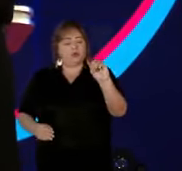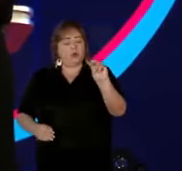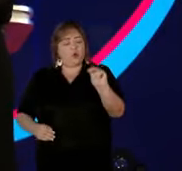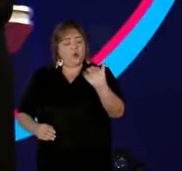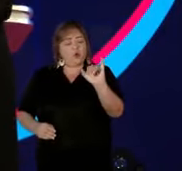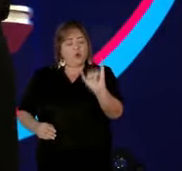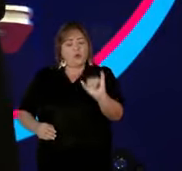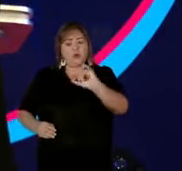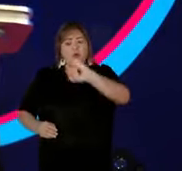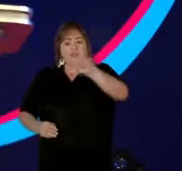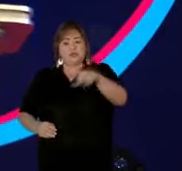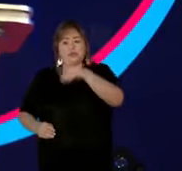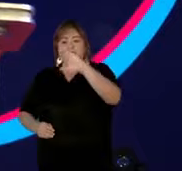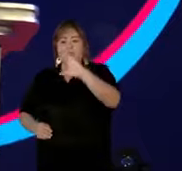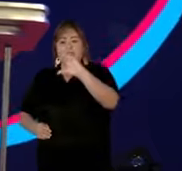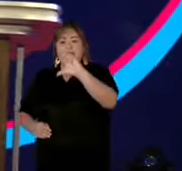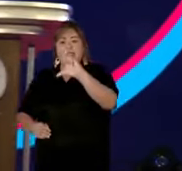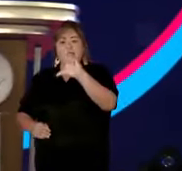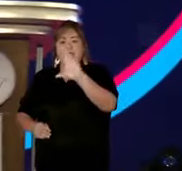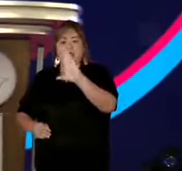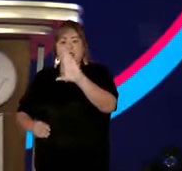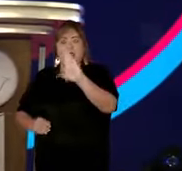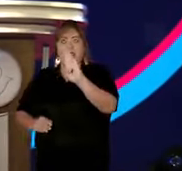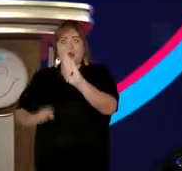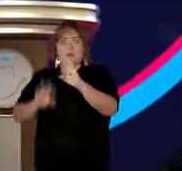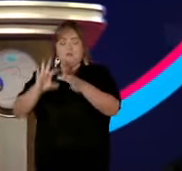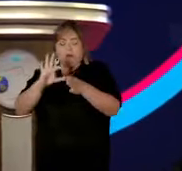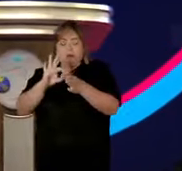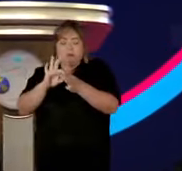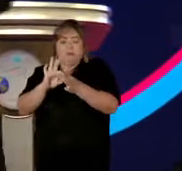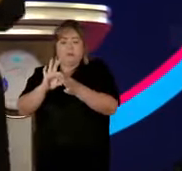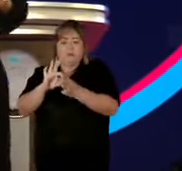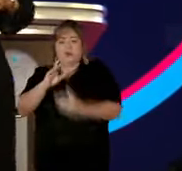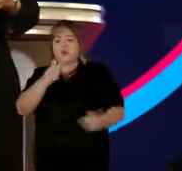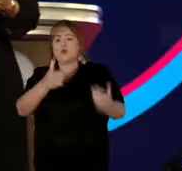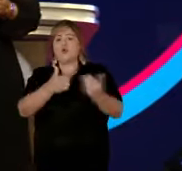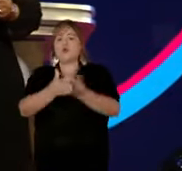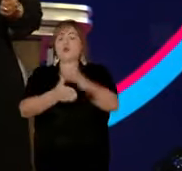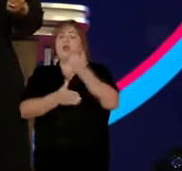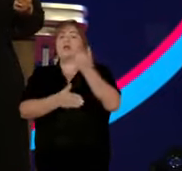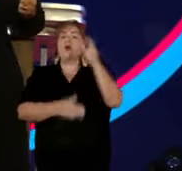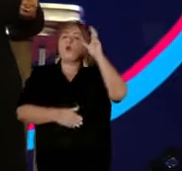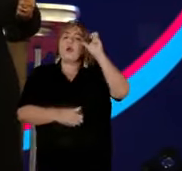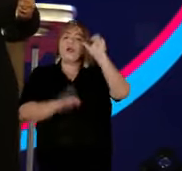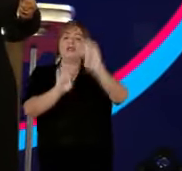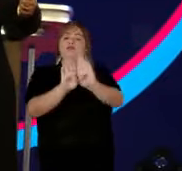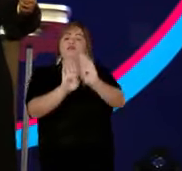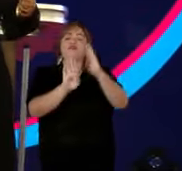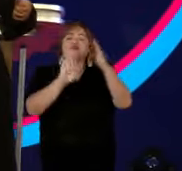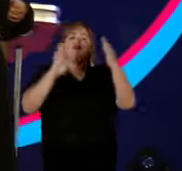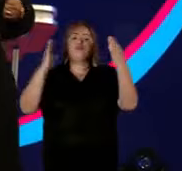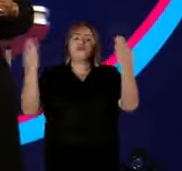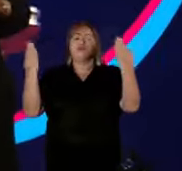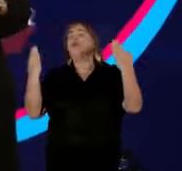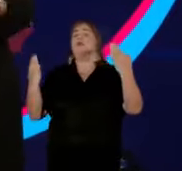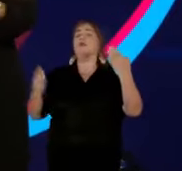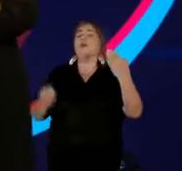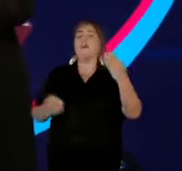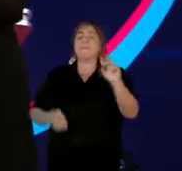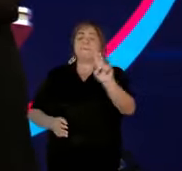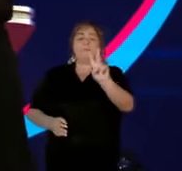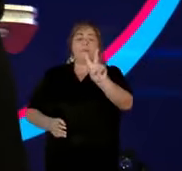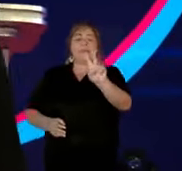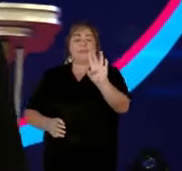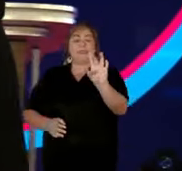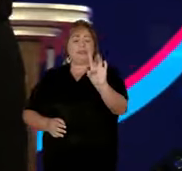Abrimos otra extensión en Las Gardenias. Y se la han entregado. 28